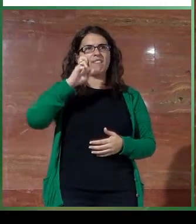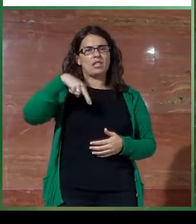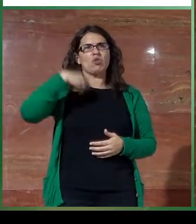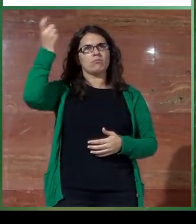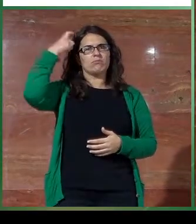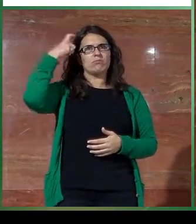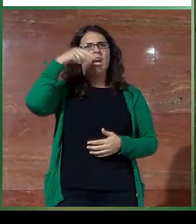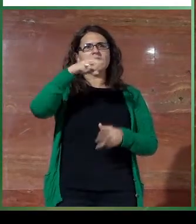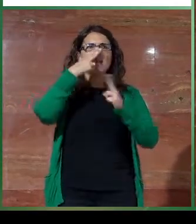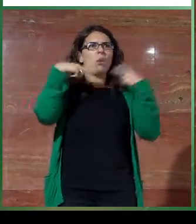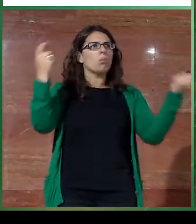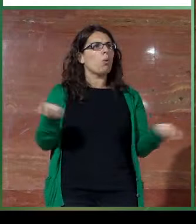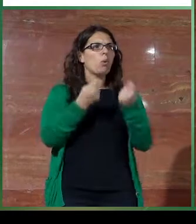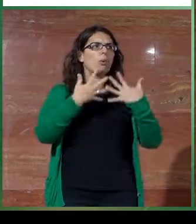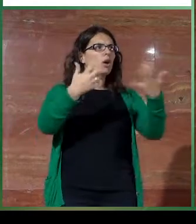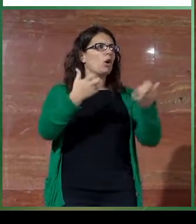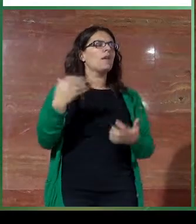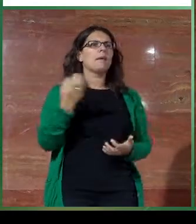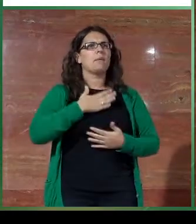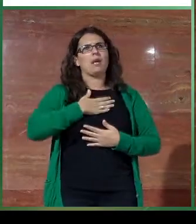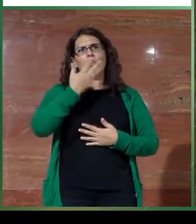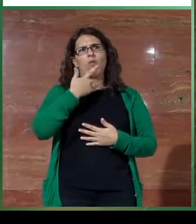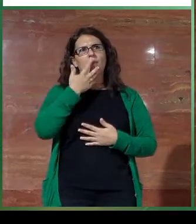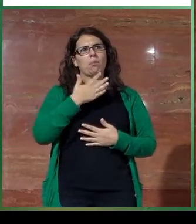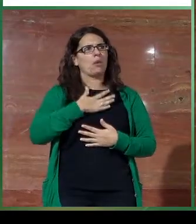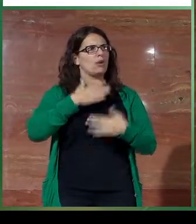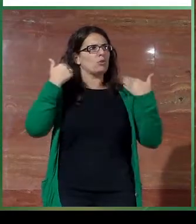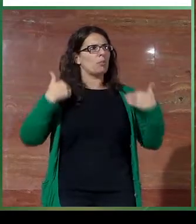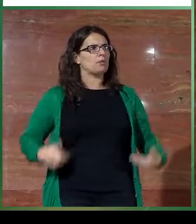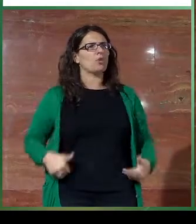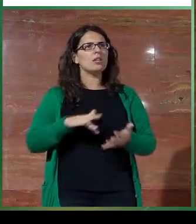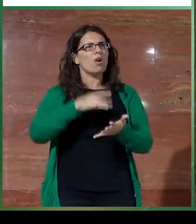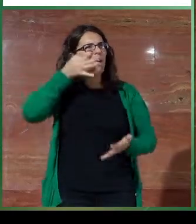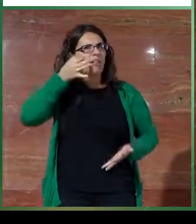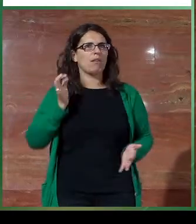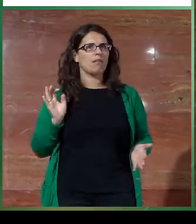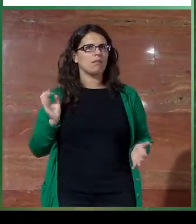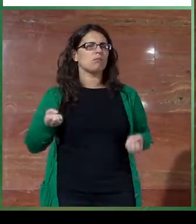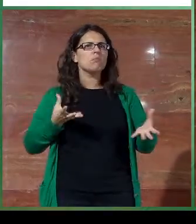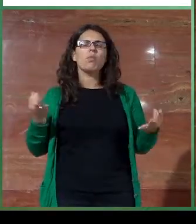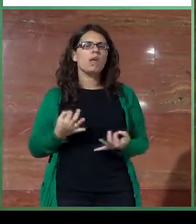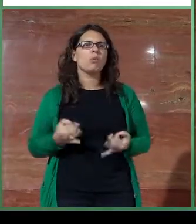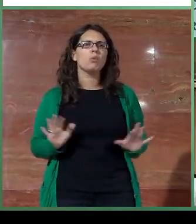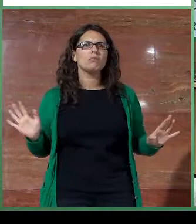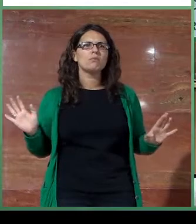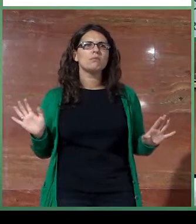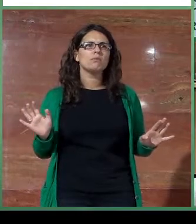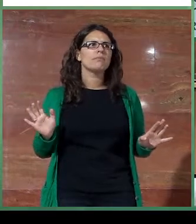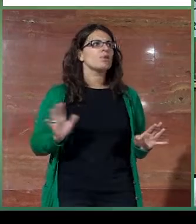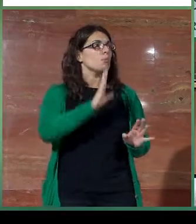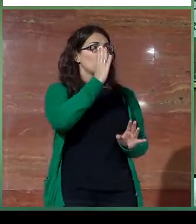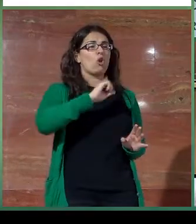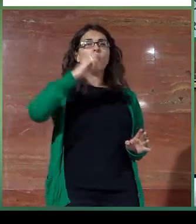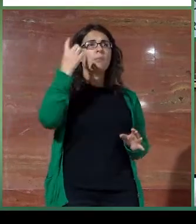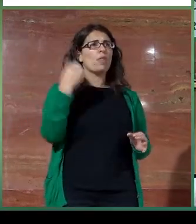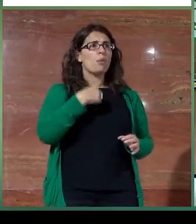distinguido no puede privarse del conocimiento de una persona que está a pie de barrio. Así que, dicho esto, lo primero que tengo que decirles es